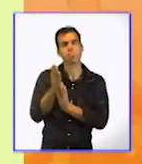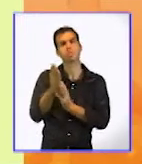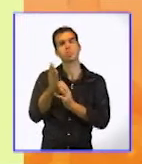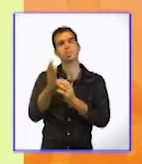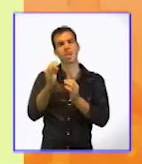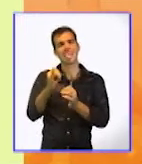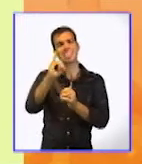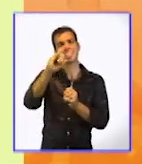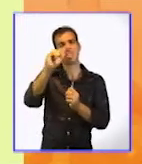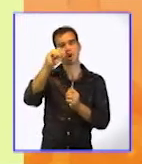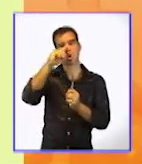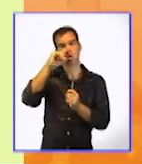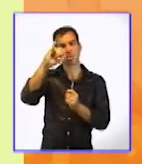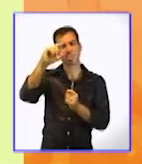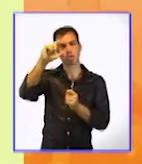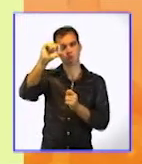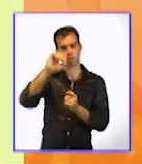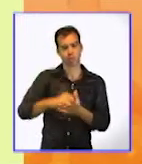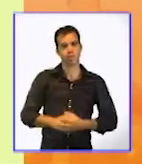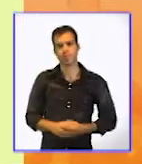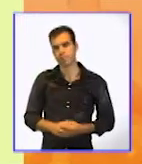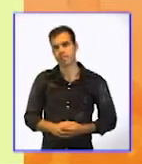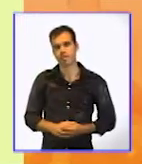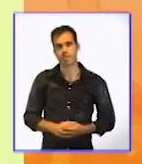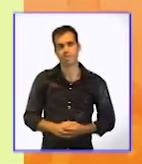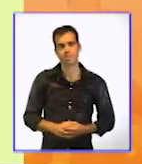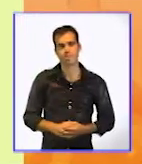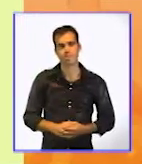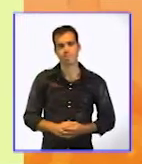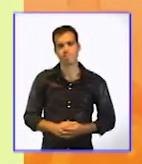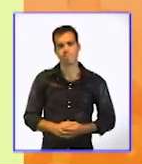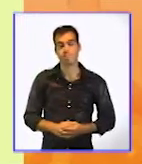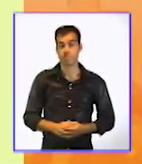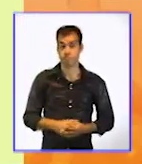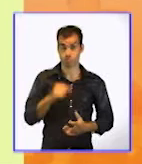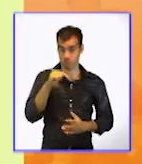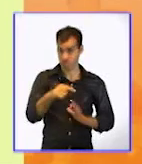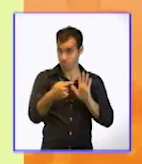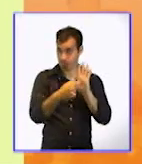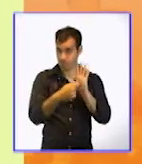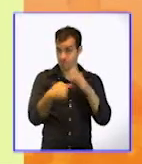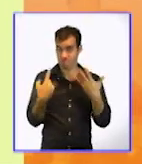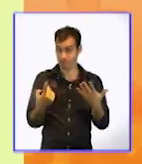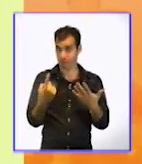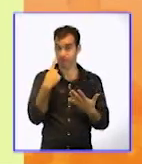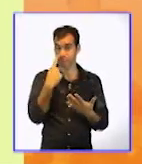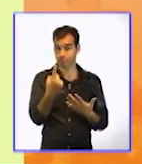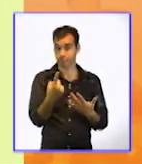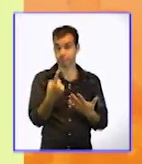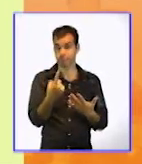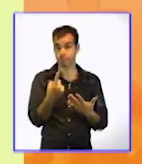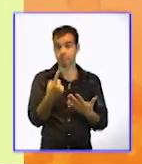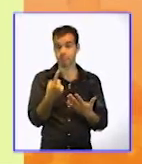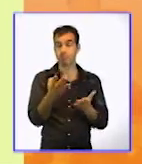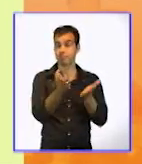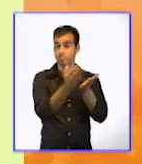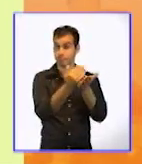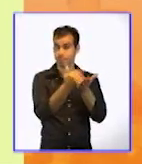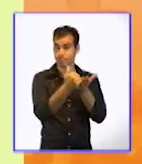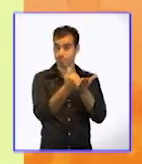la constante del producto iónico y la constante de los poco solubles. En este caso, vamos a estar